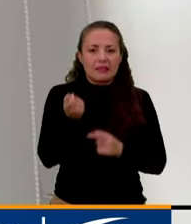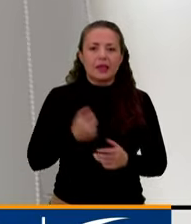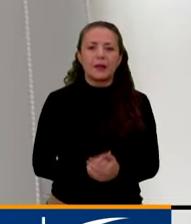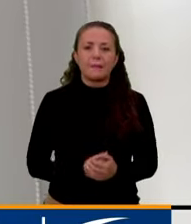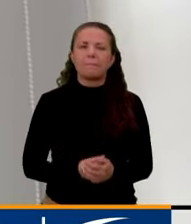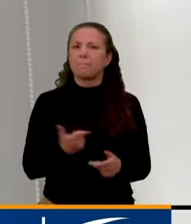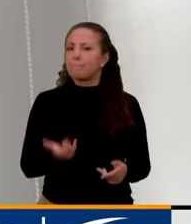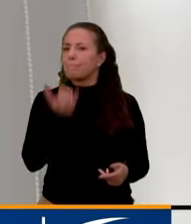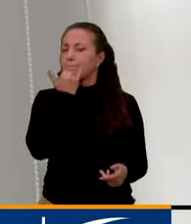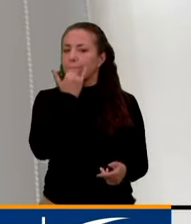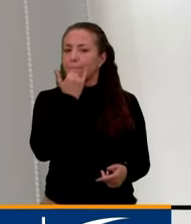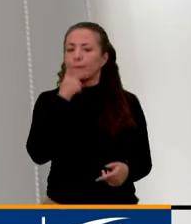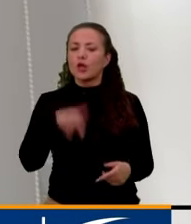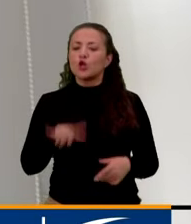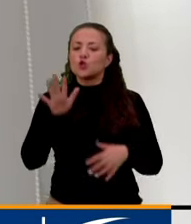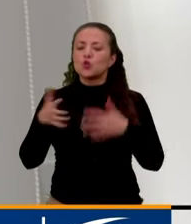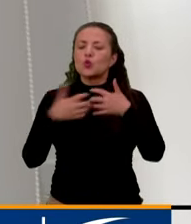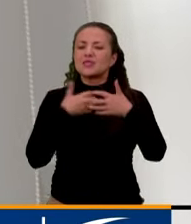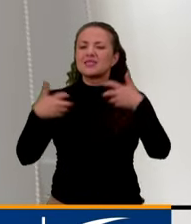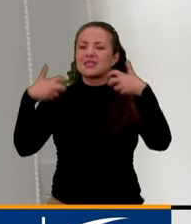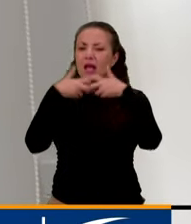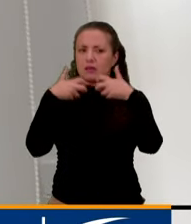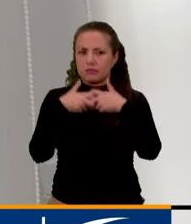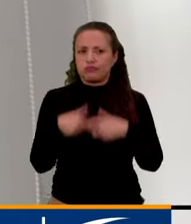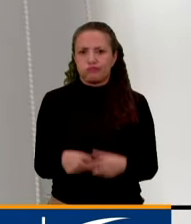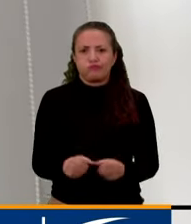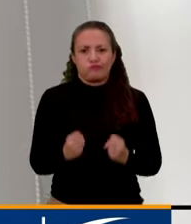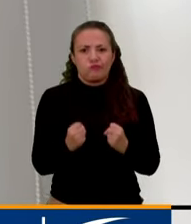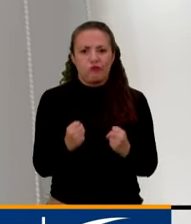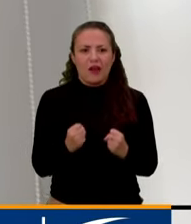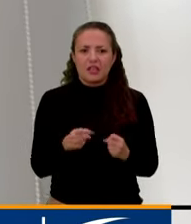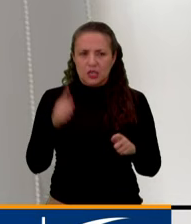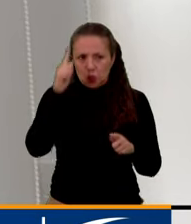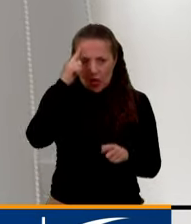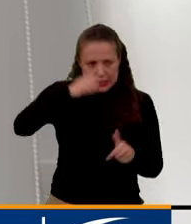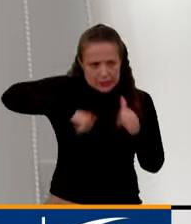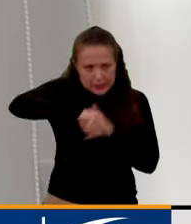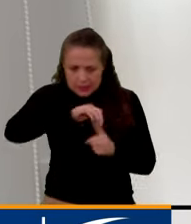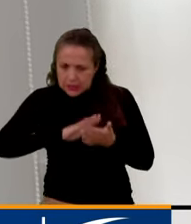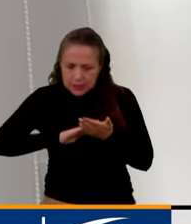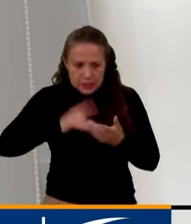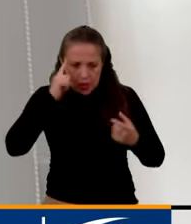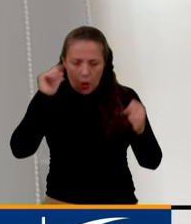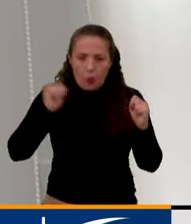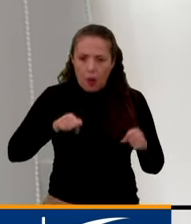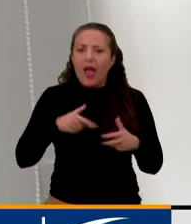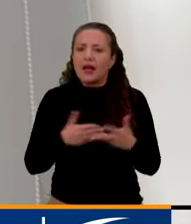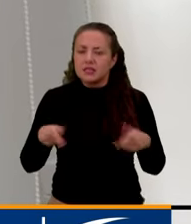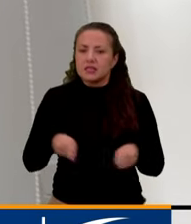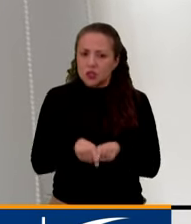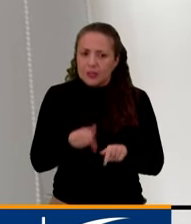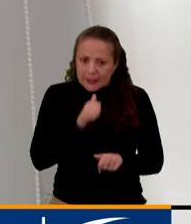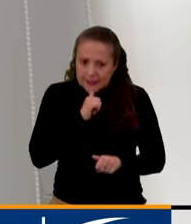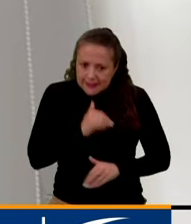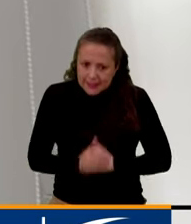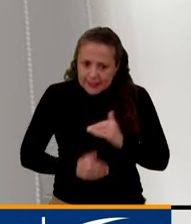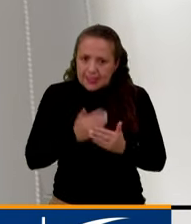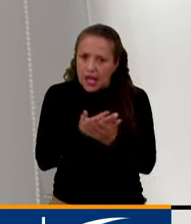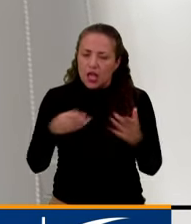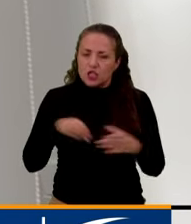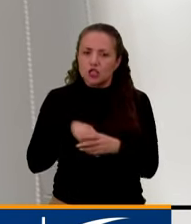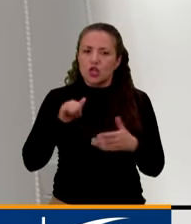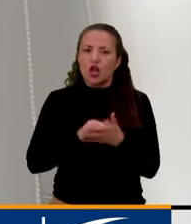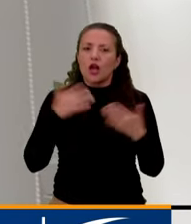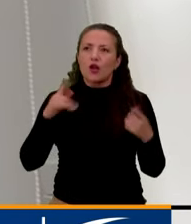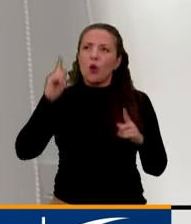eso es que el sistema eléctrico es un sistema fuerte, es un sistema resiliente, es un sistema, digamos, que logra pasar obviamente los fenómenos